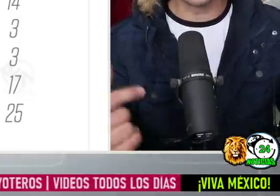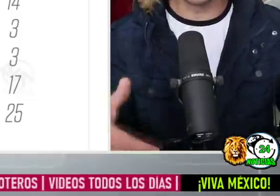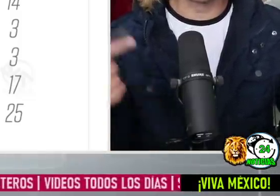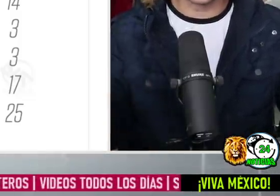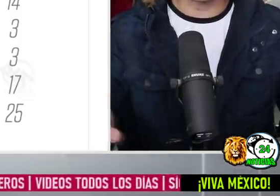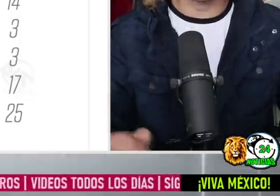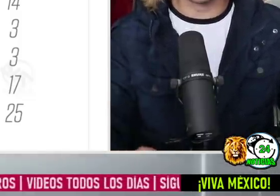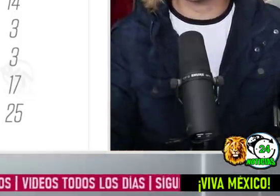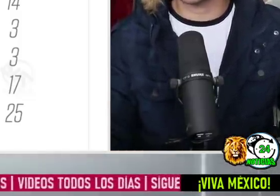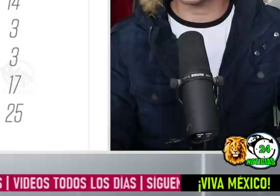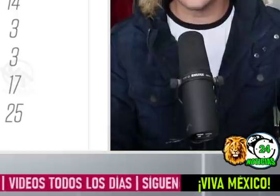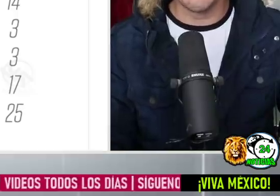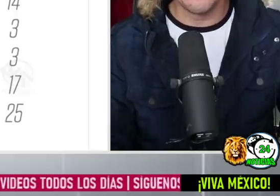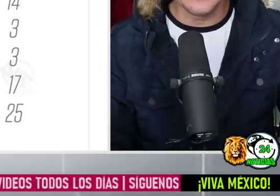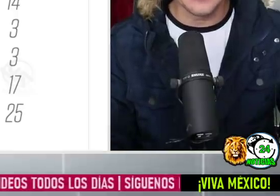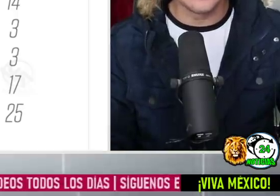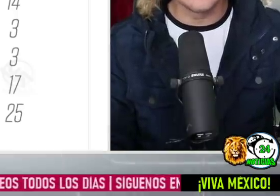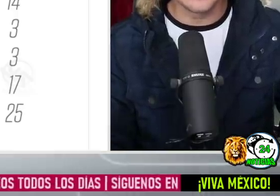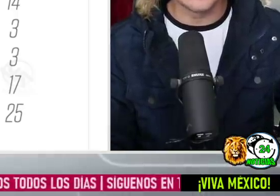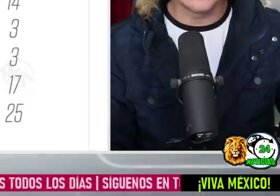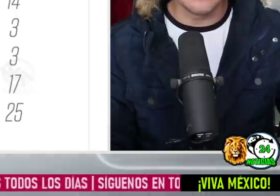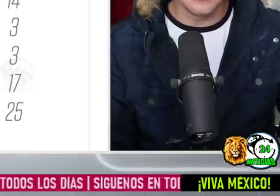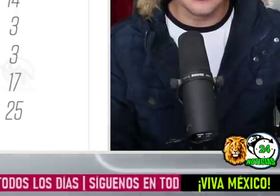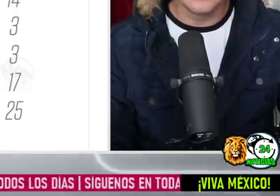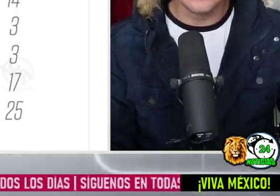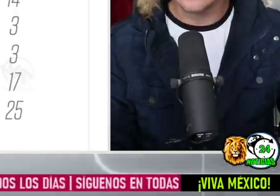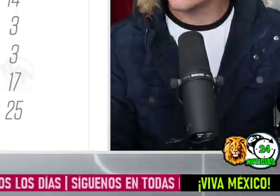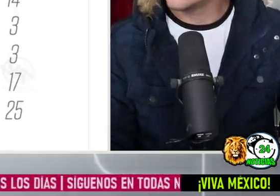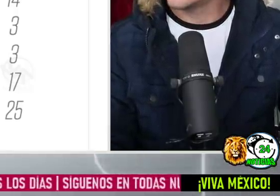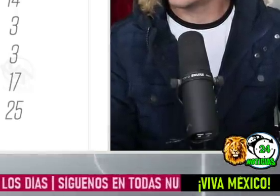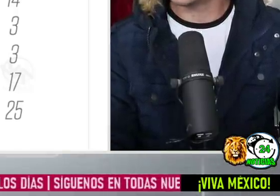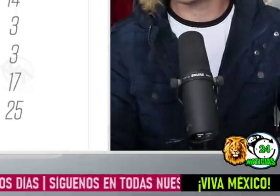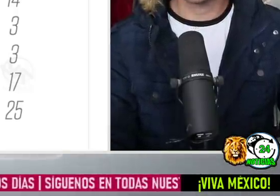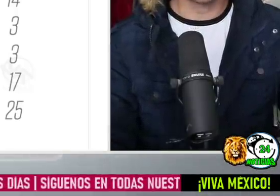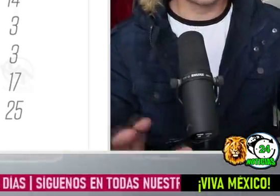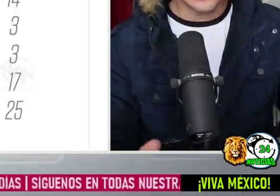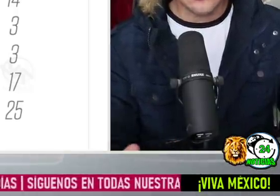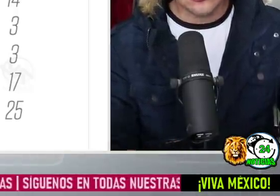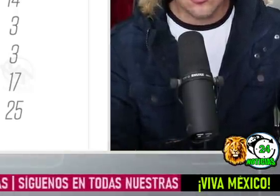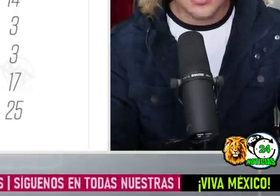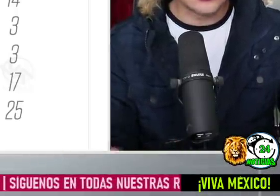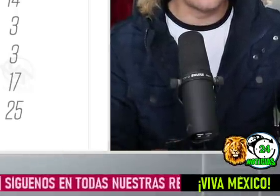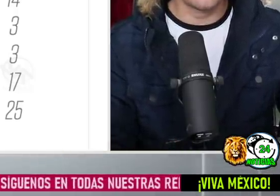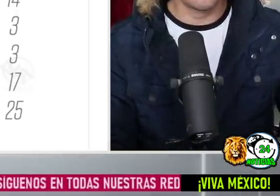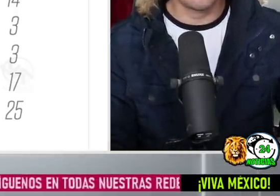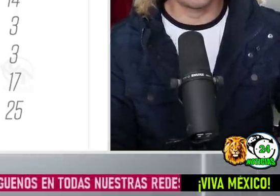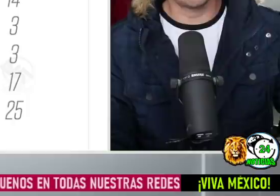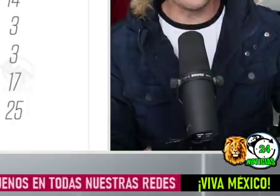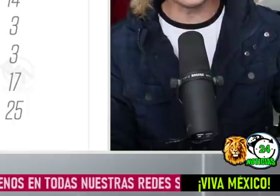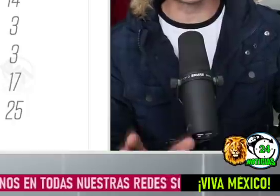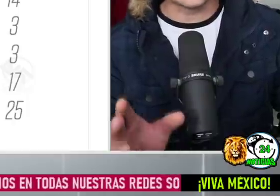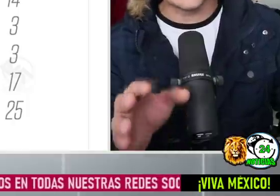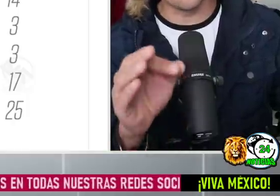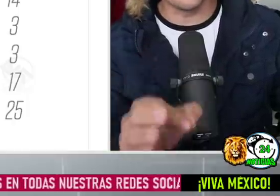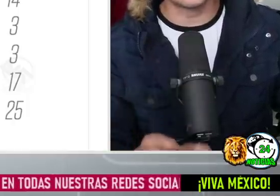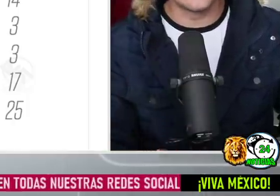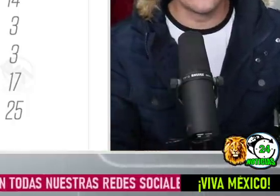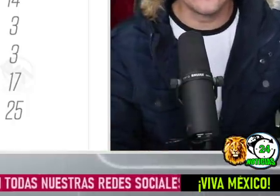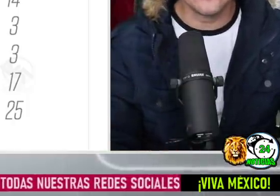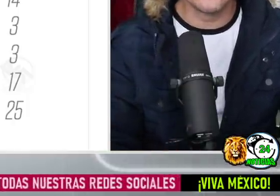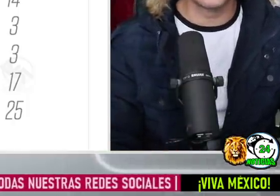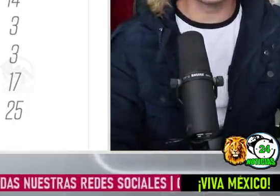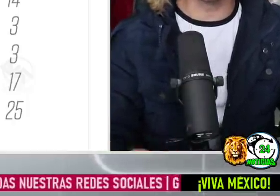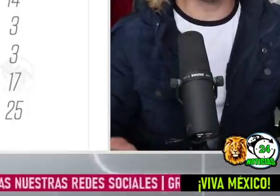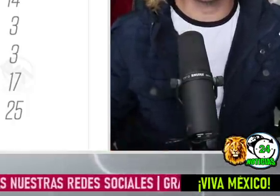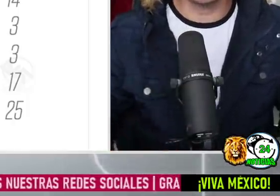ellos son los que han generado toda esta campaña negativa. Contrario a todo eso, Félix Salgado